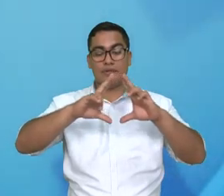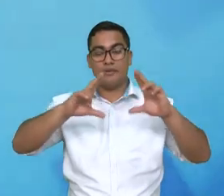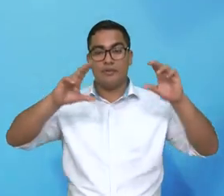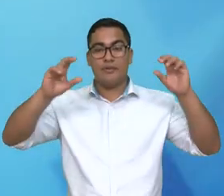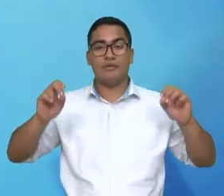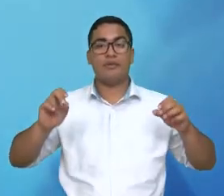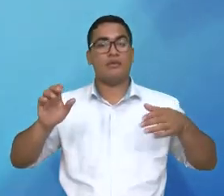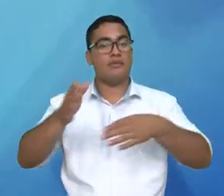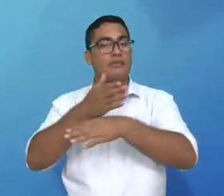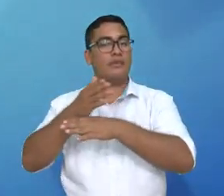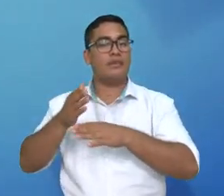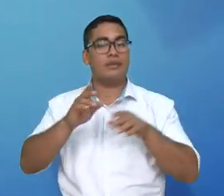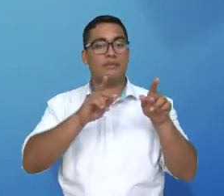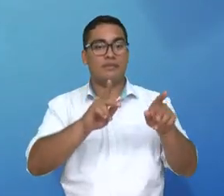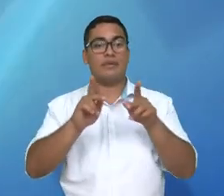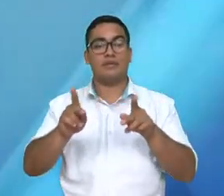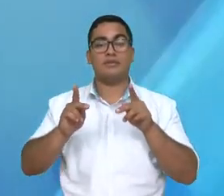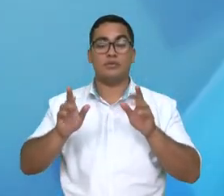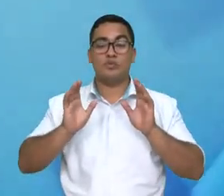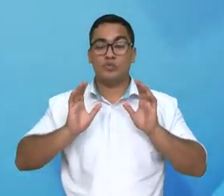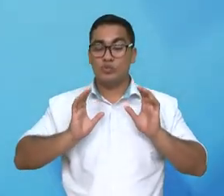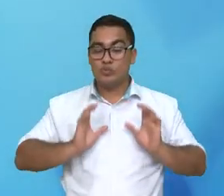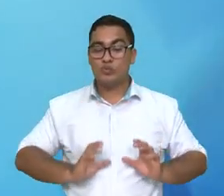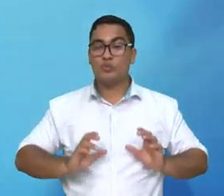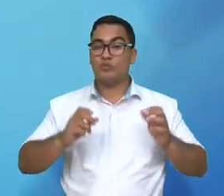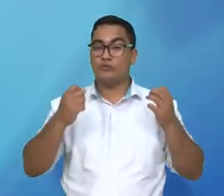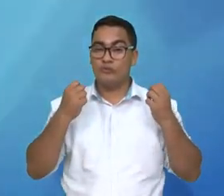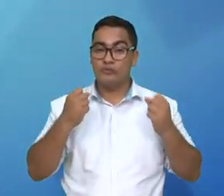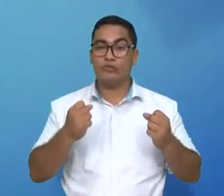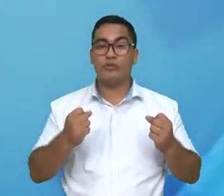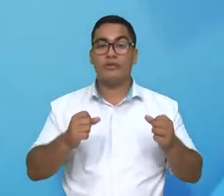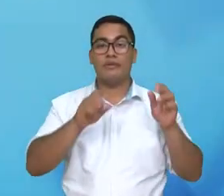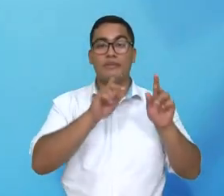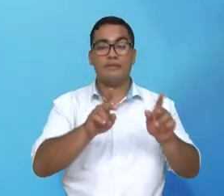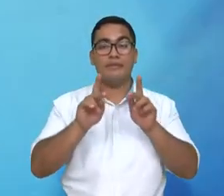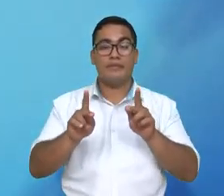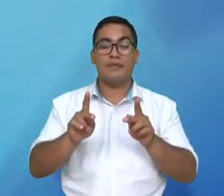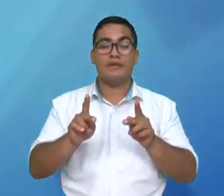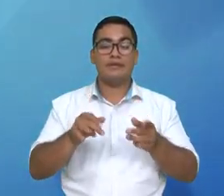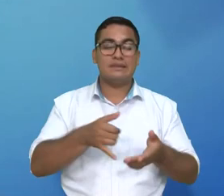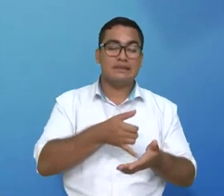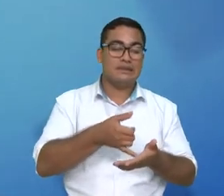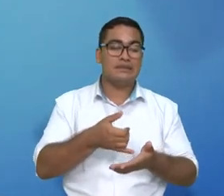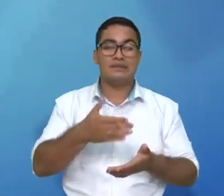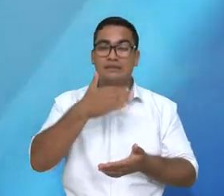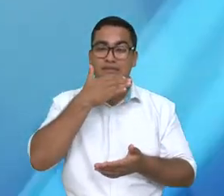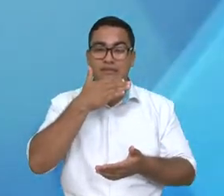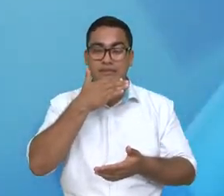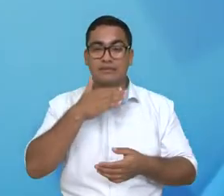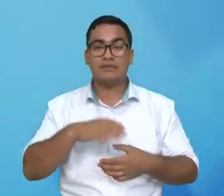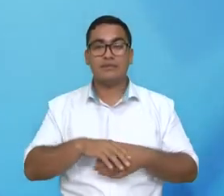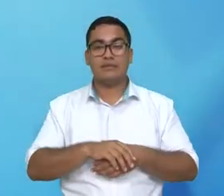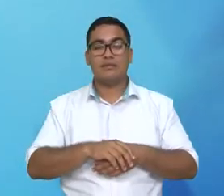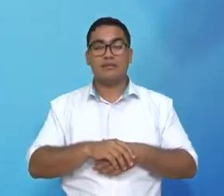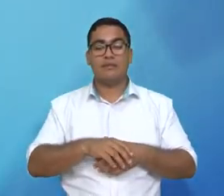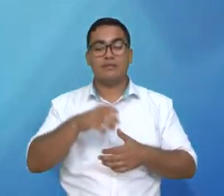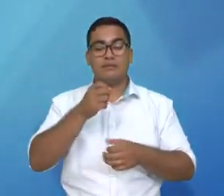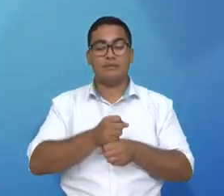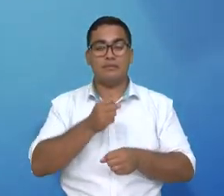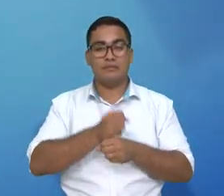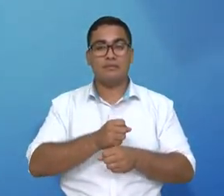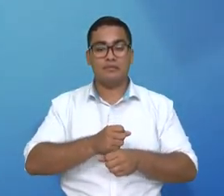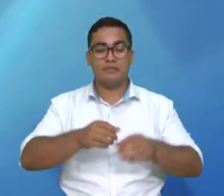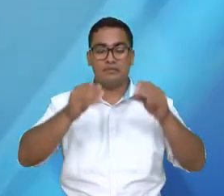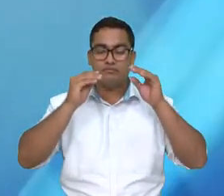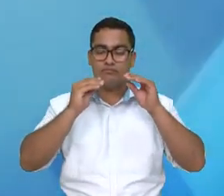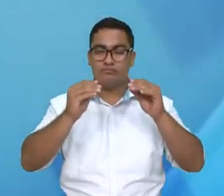sistemas inmunológicos de, sobre todo, las personas más vulnerables. Estamos trabajando en la